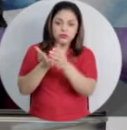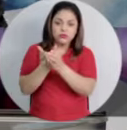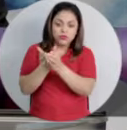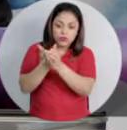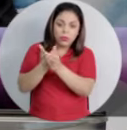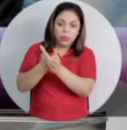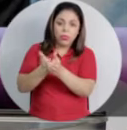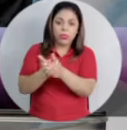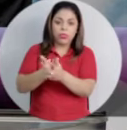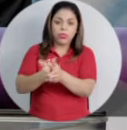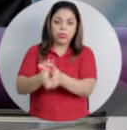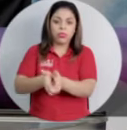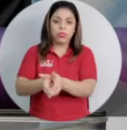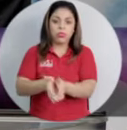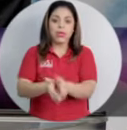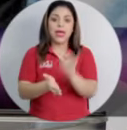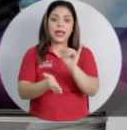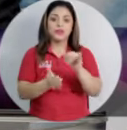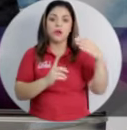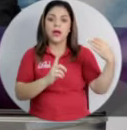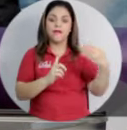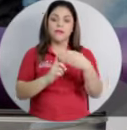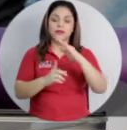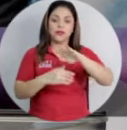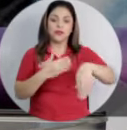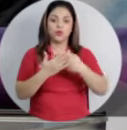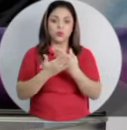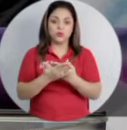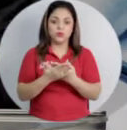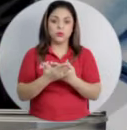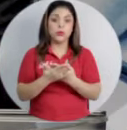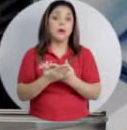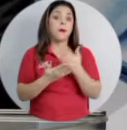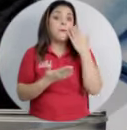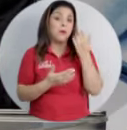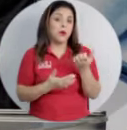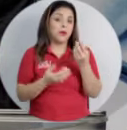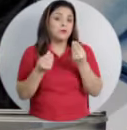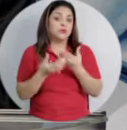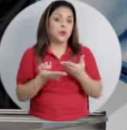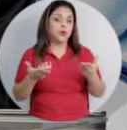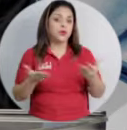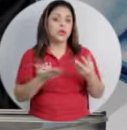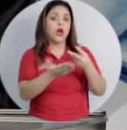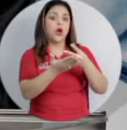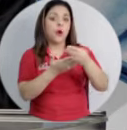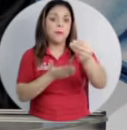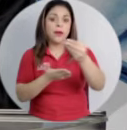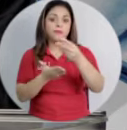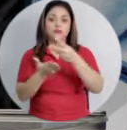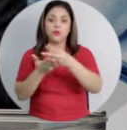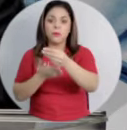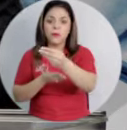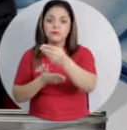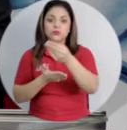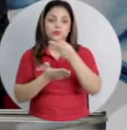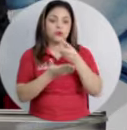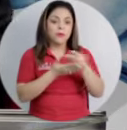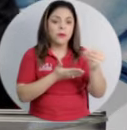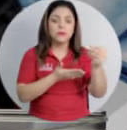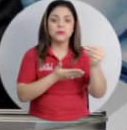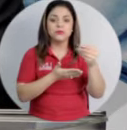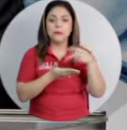un macroprecio, que es el tipo de cambio, que nos afecta a todos, porque muchas de las cosas las compramos, entonces cada día pagamos